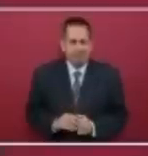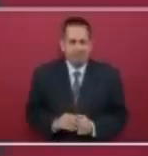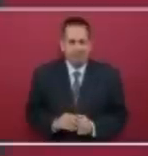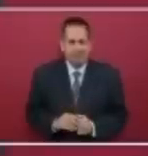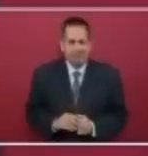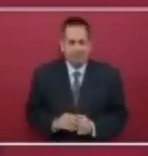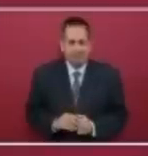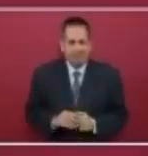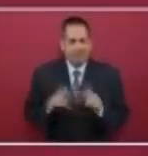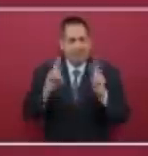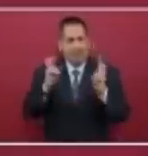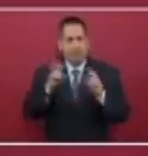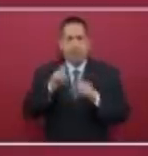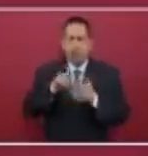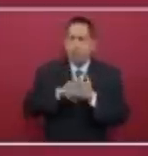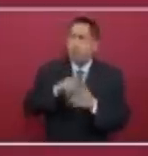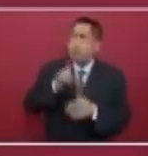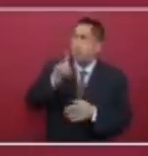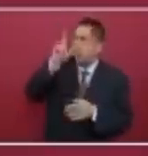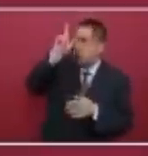temas espirituales